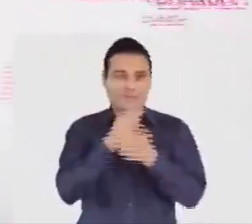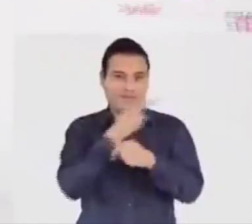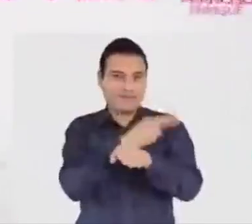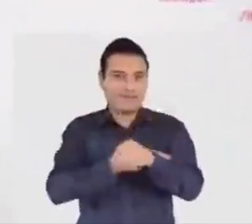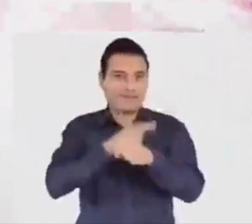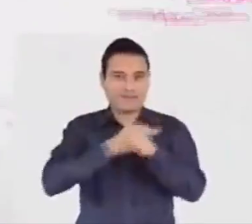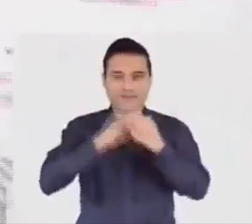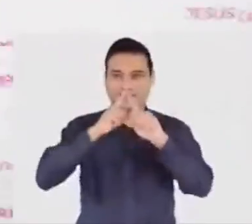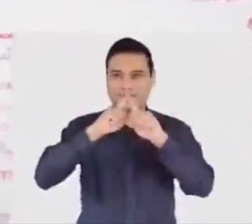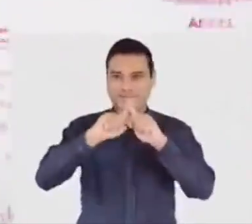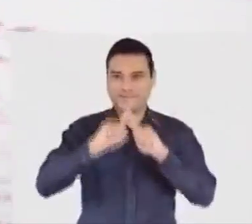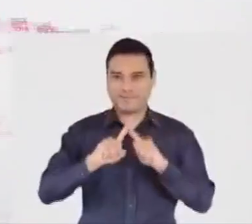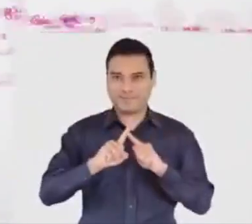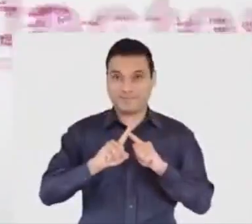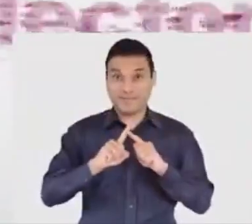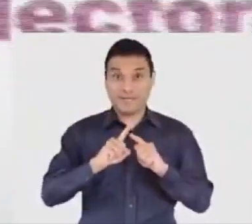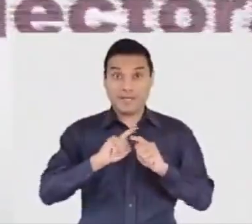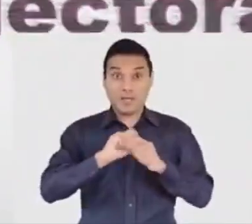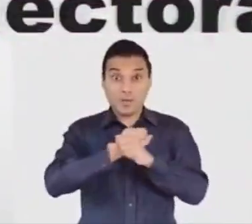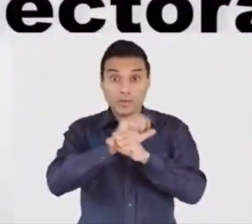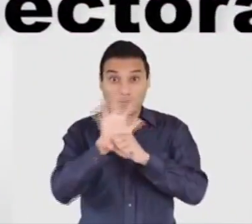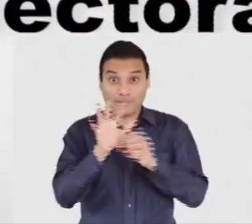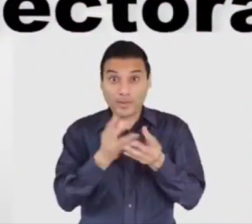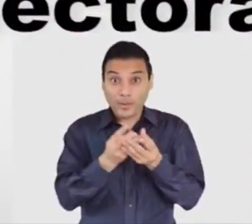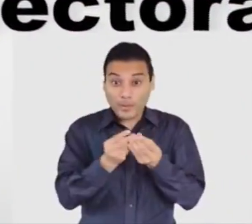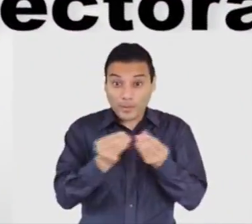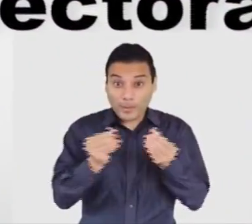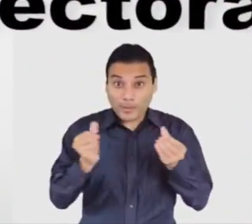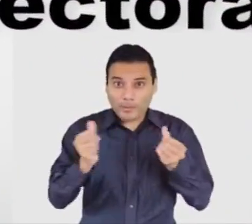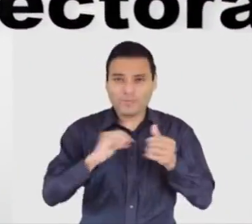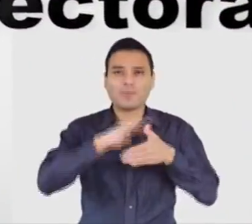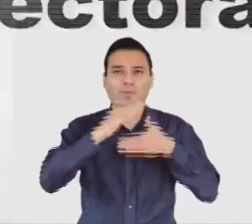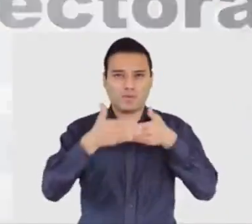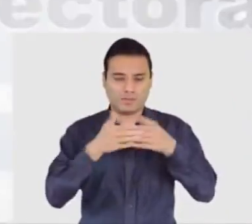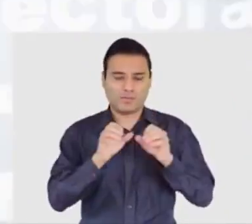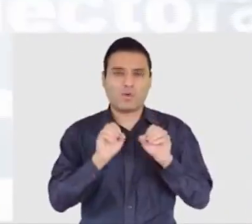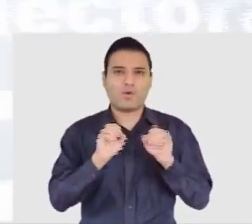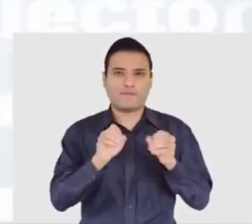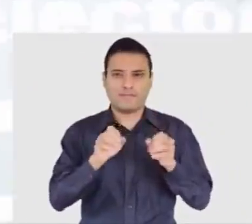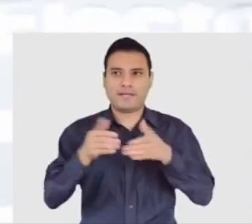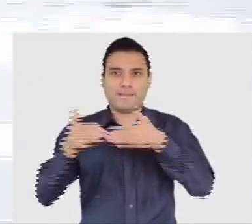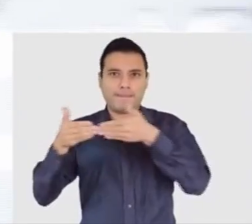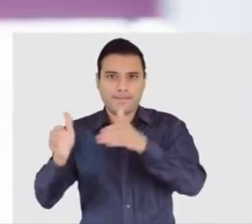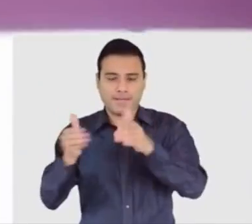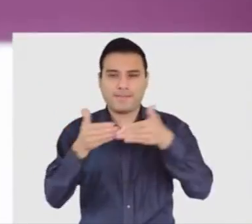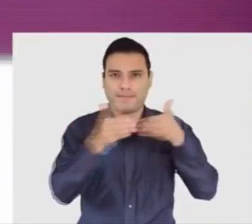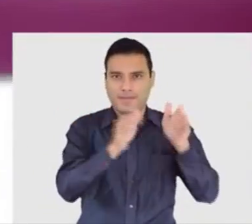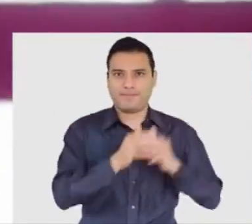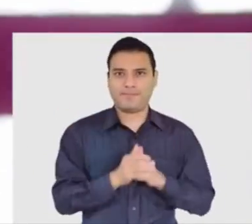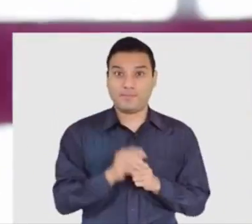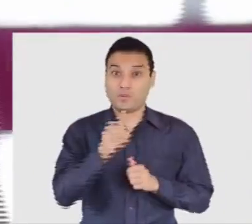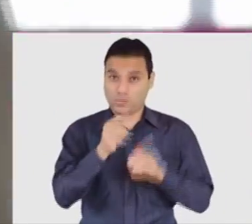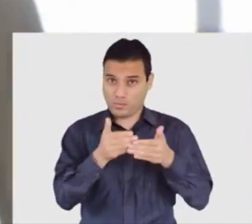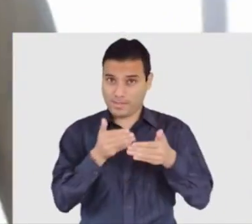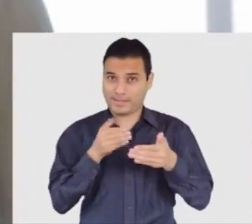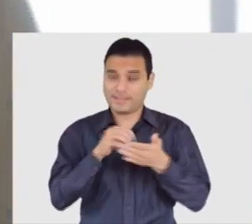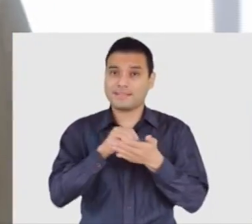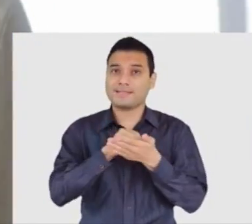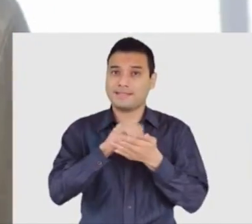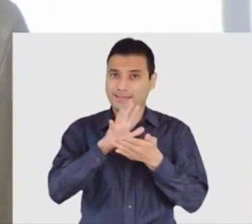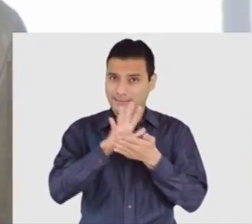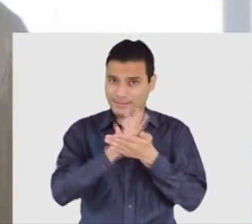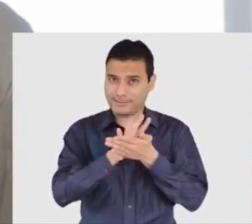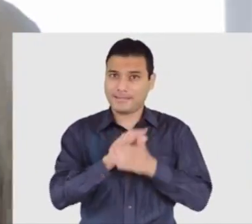8 a 20 horas en módulos fijos con doble turno y los módulos itinerantes ofrecerán servicio de 9 a 16